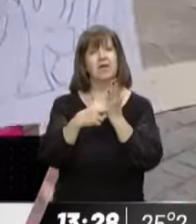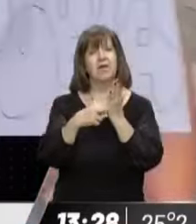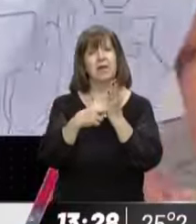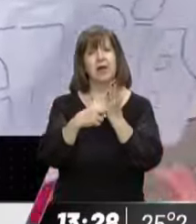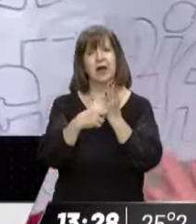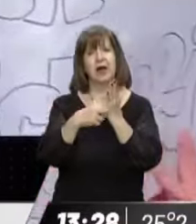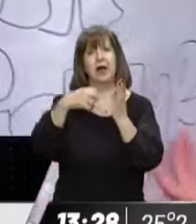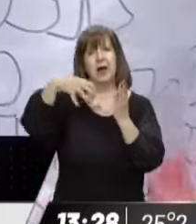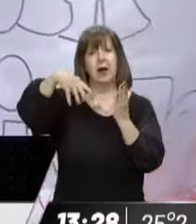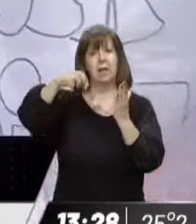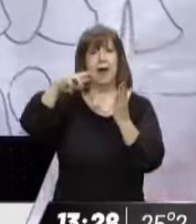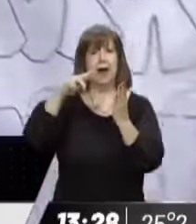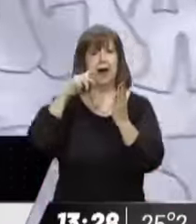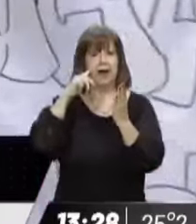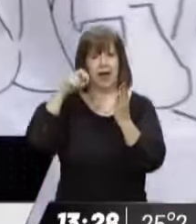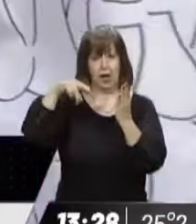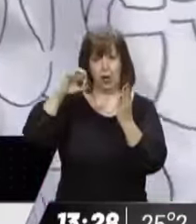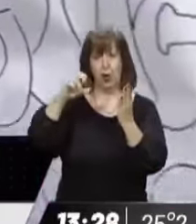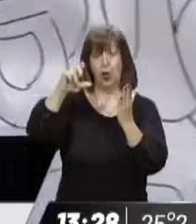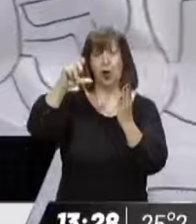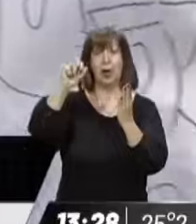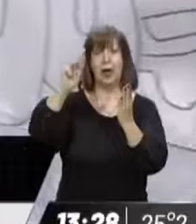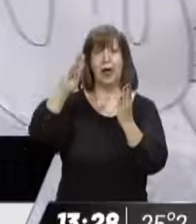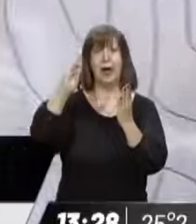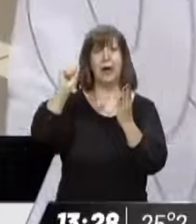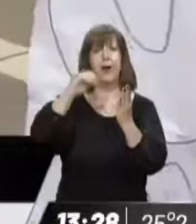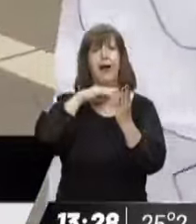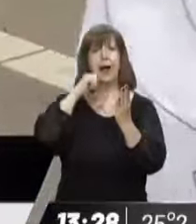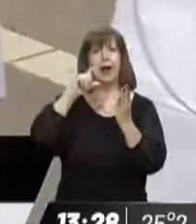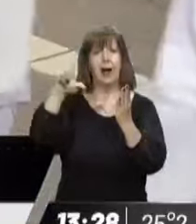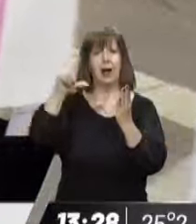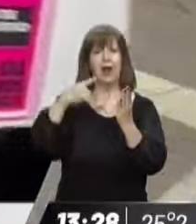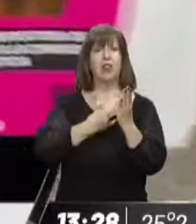homicidios Mariano Carabajal en el este de la provincia.